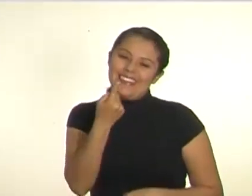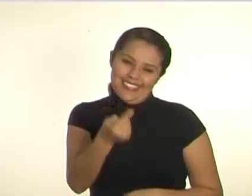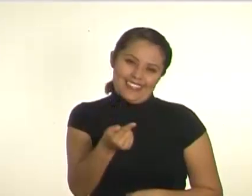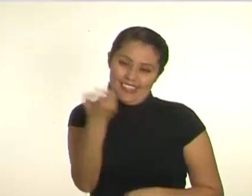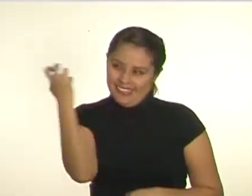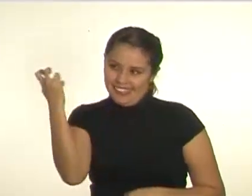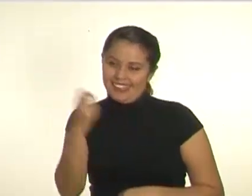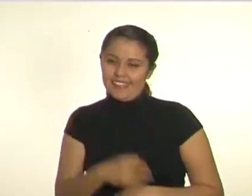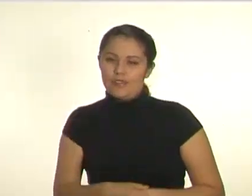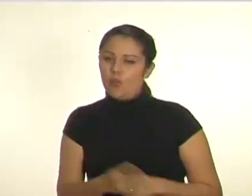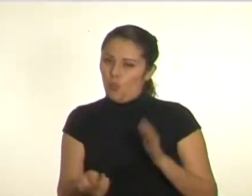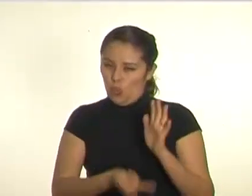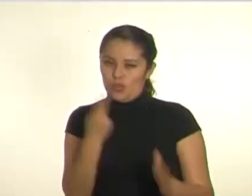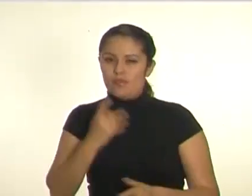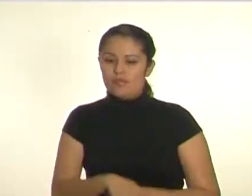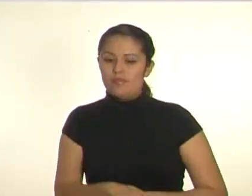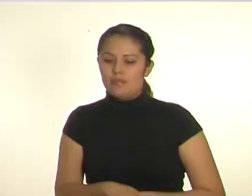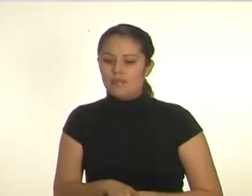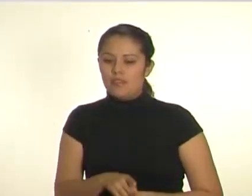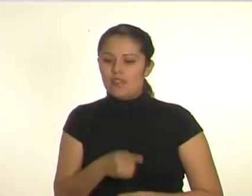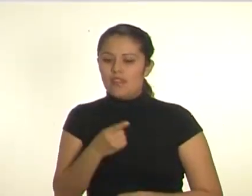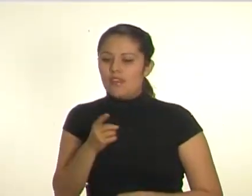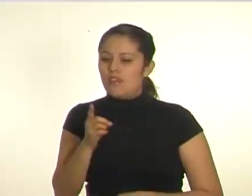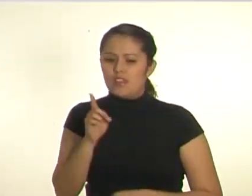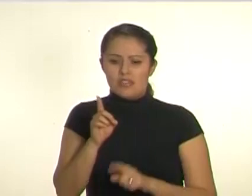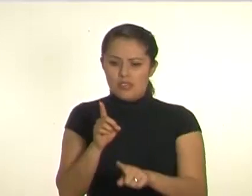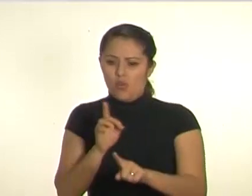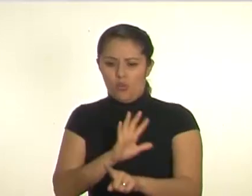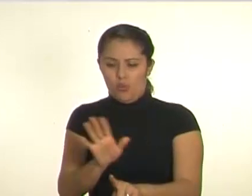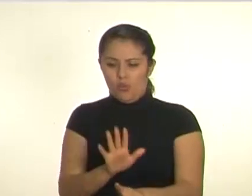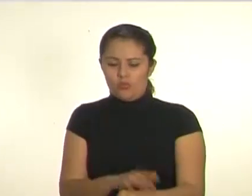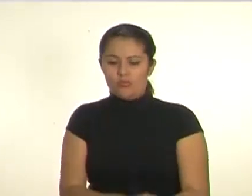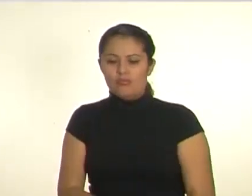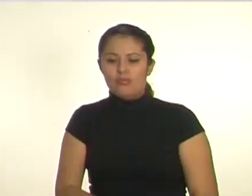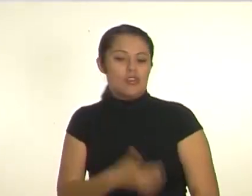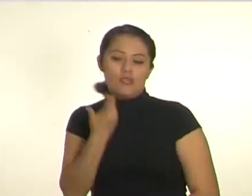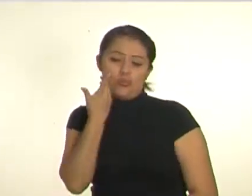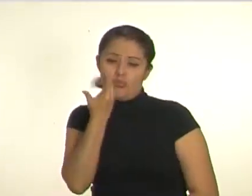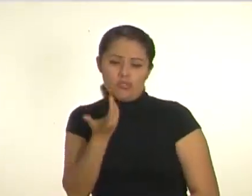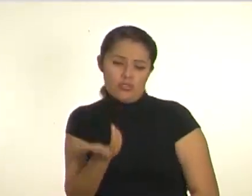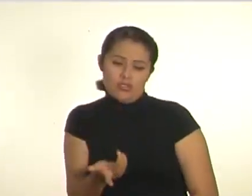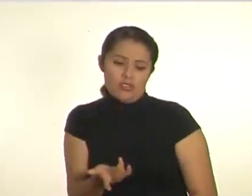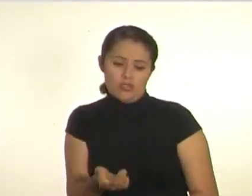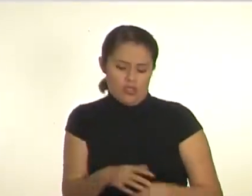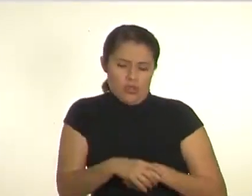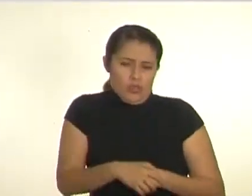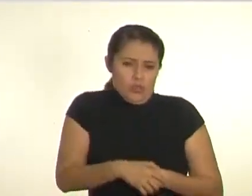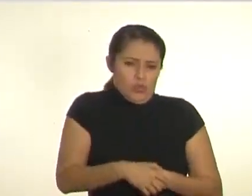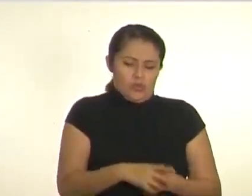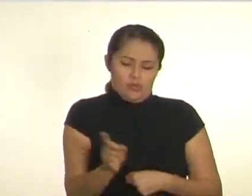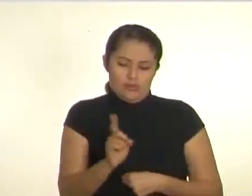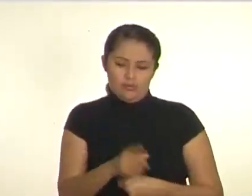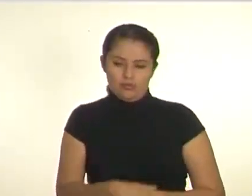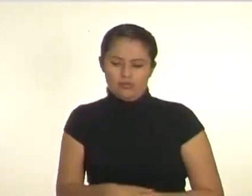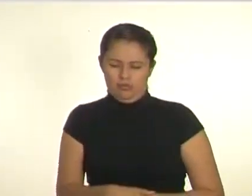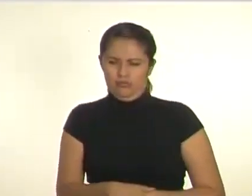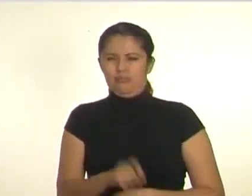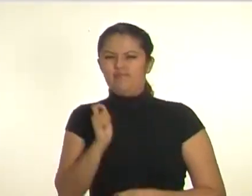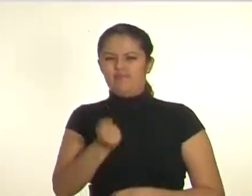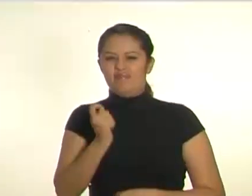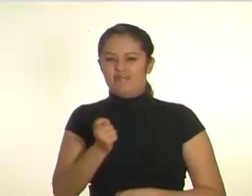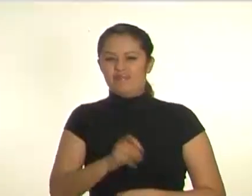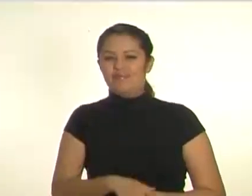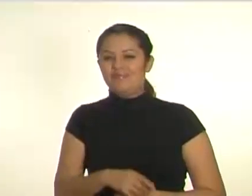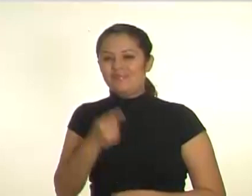vuelvo a repetir, deja ahí, no quiero que te lastimes. ¿Te das cuenta cómo en esta